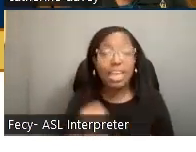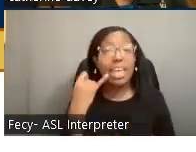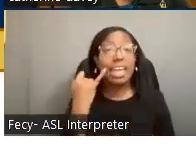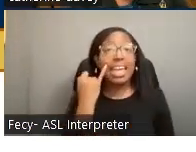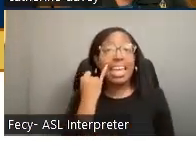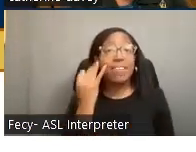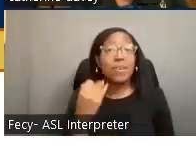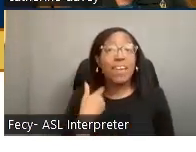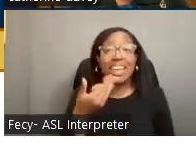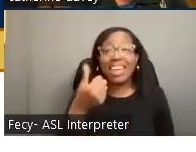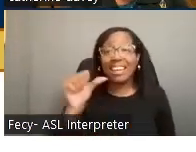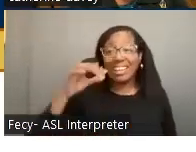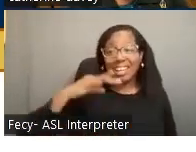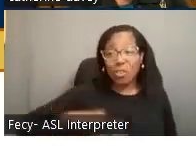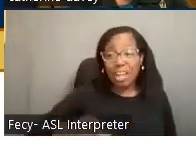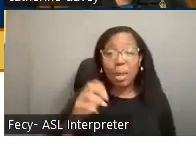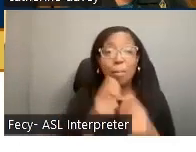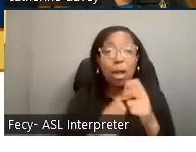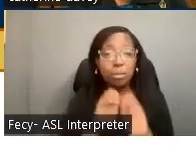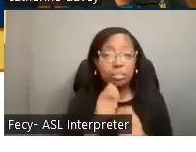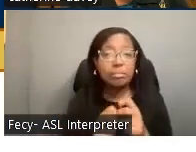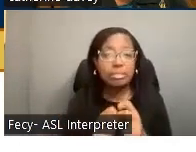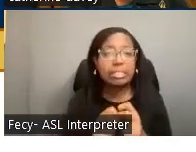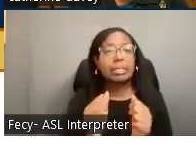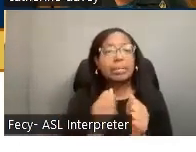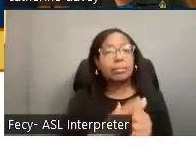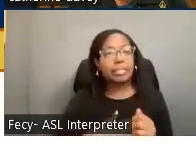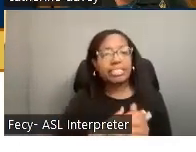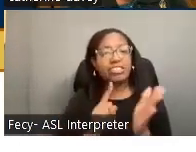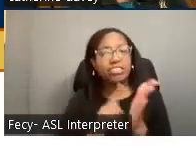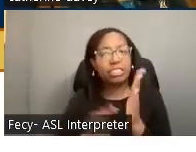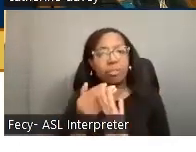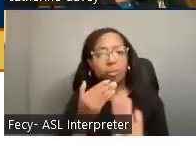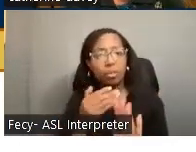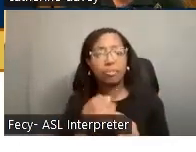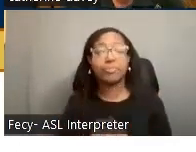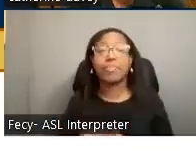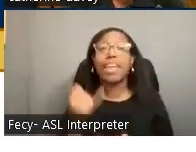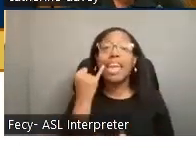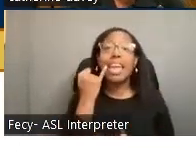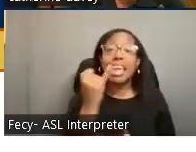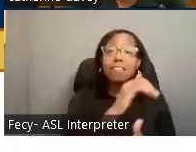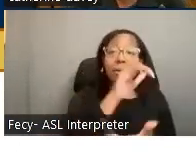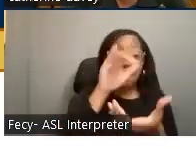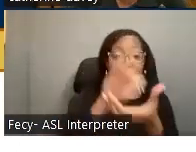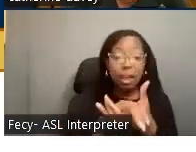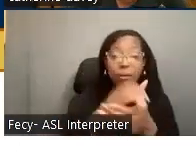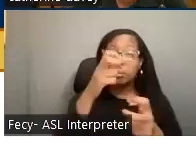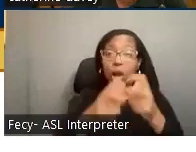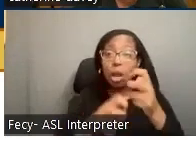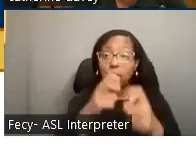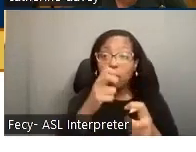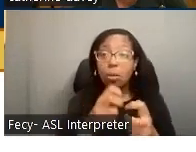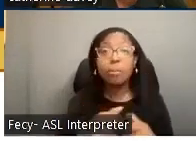revisar su crédito, asegurarse que usted puede manejar el dinero correctamente si hay bienes involucrados. Si usted está